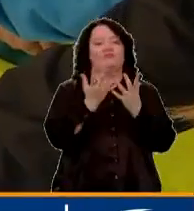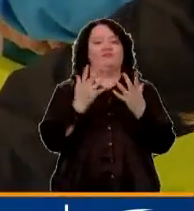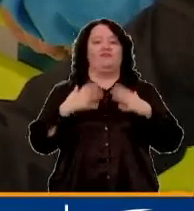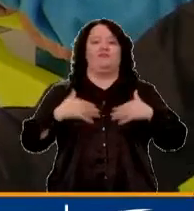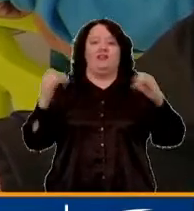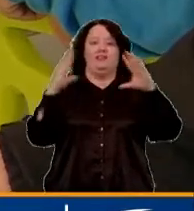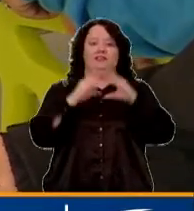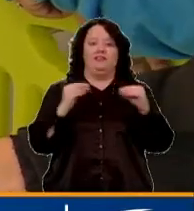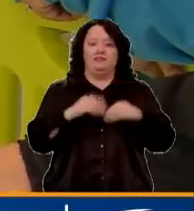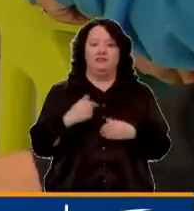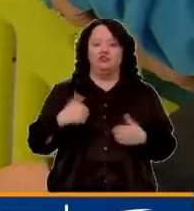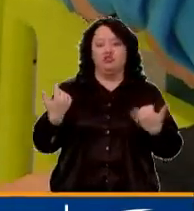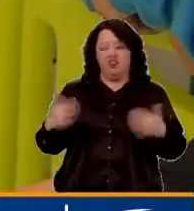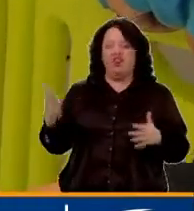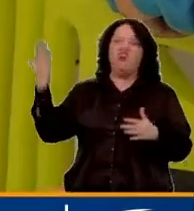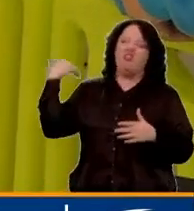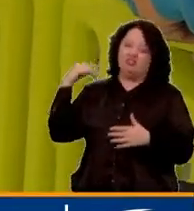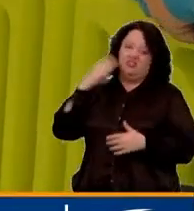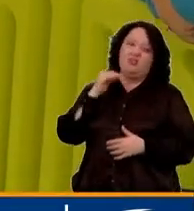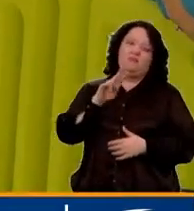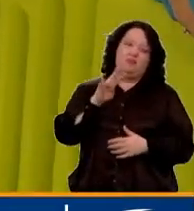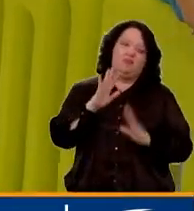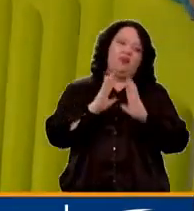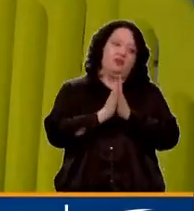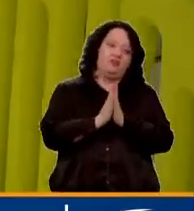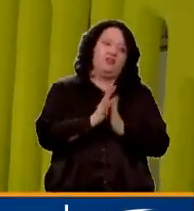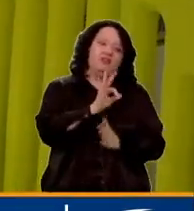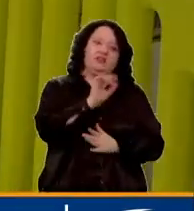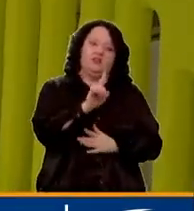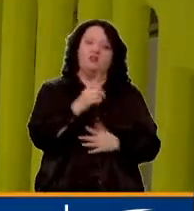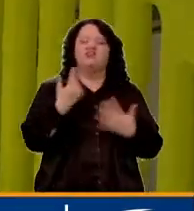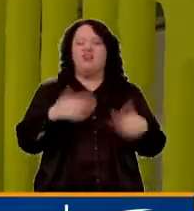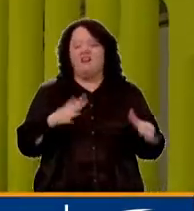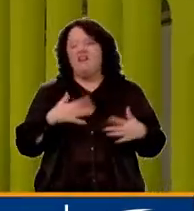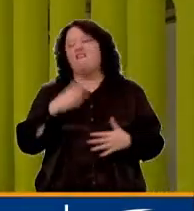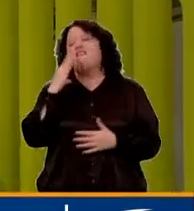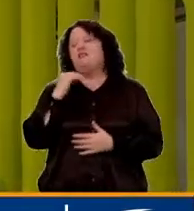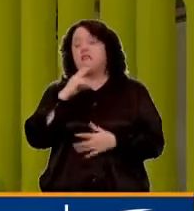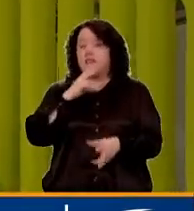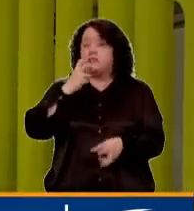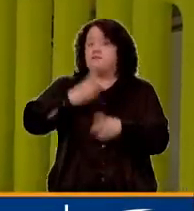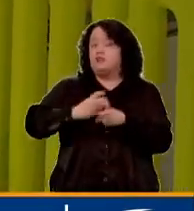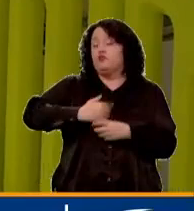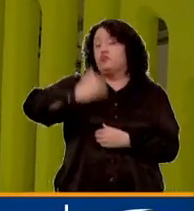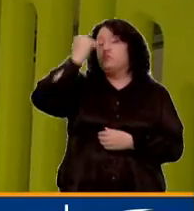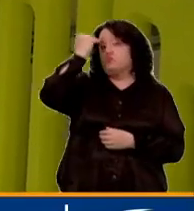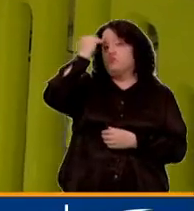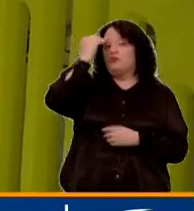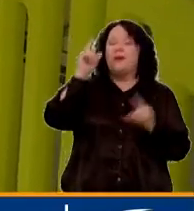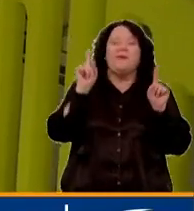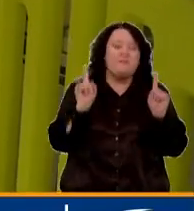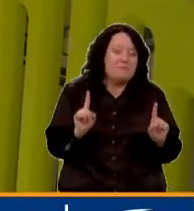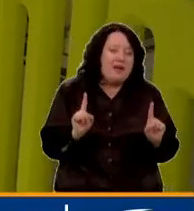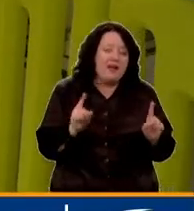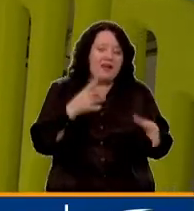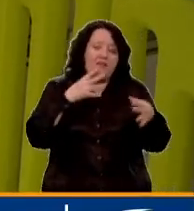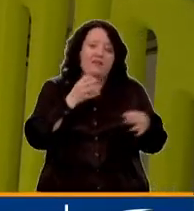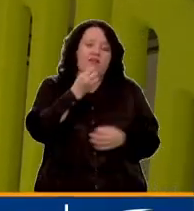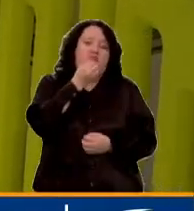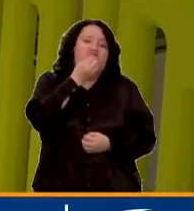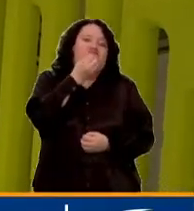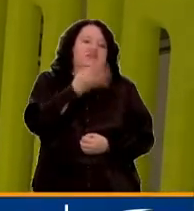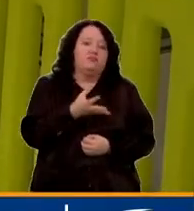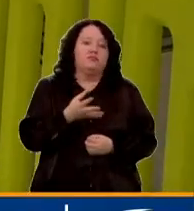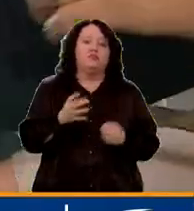ya pasé Navidad acá, un 24 y un 31. Sé lo difícil que es, pero la verdad es muy hermoso